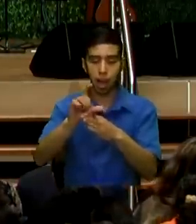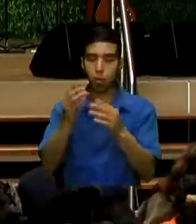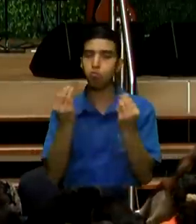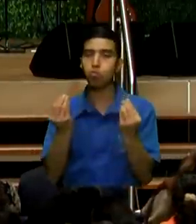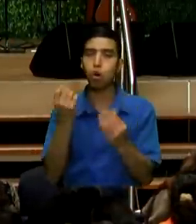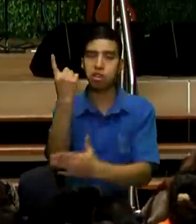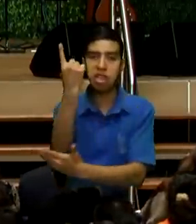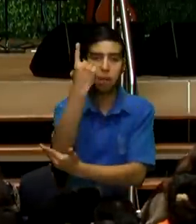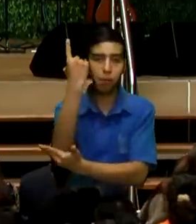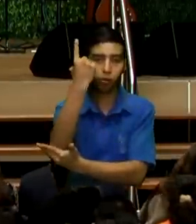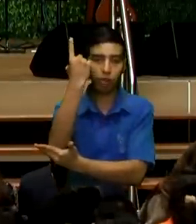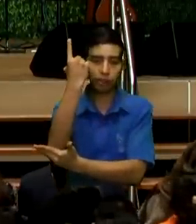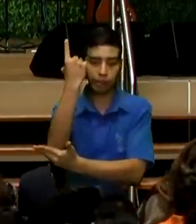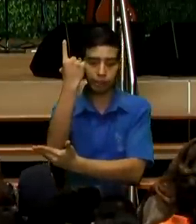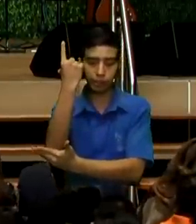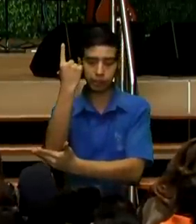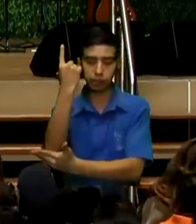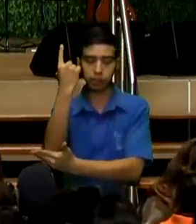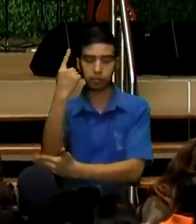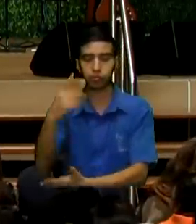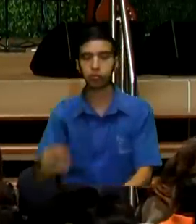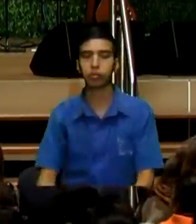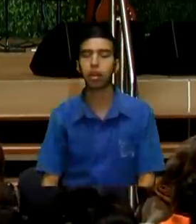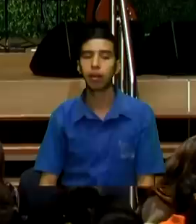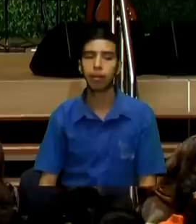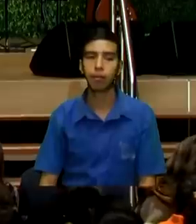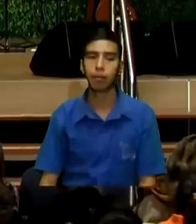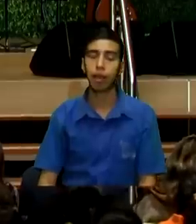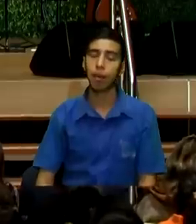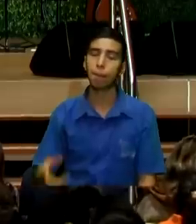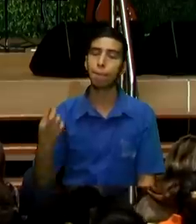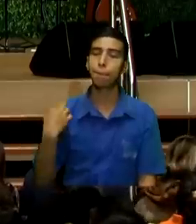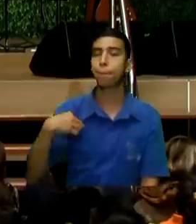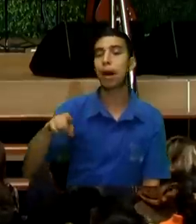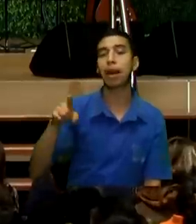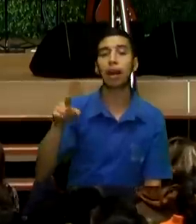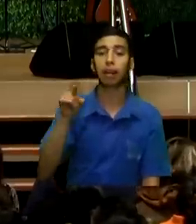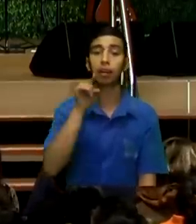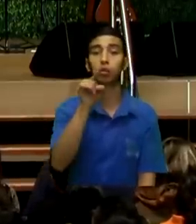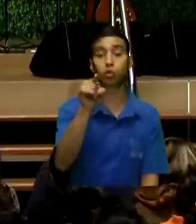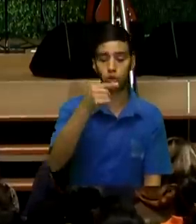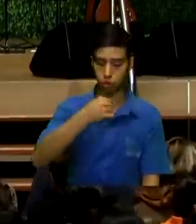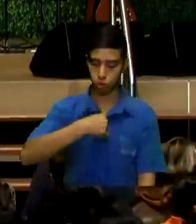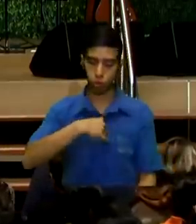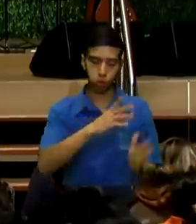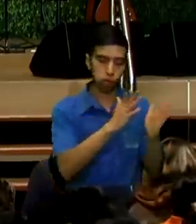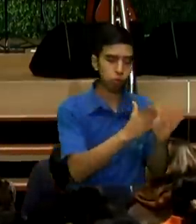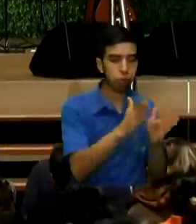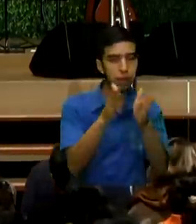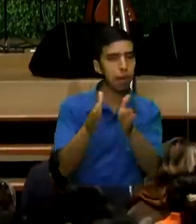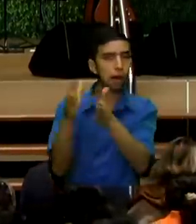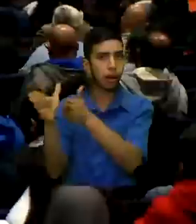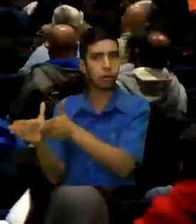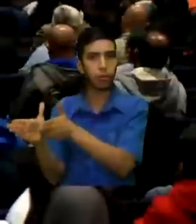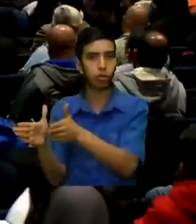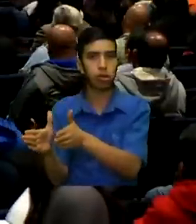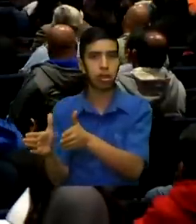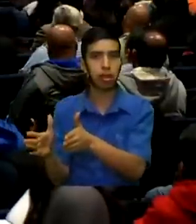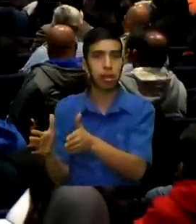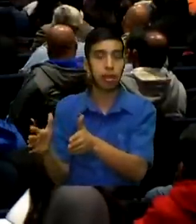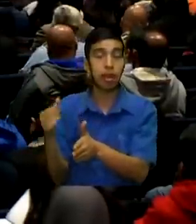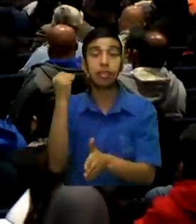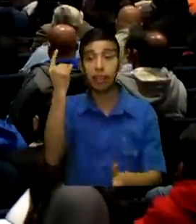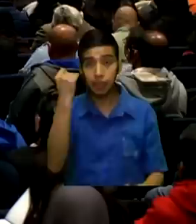su misericordia para que todos nosotros nos preparemos. Realmente lo tenemos que considerar, todas estas